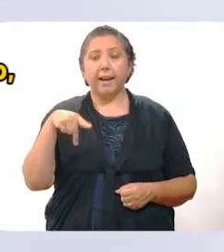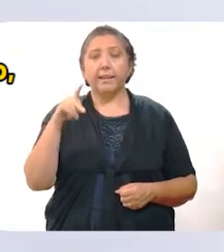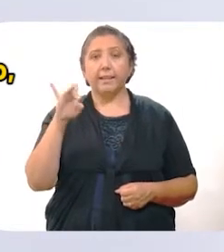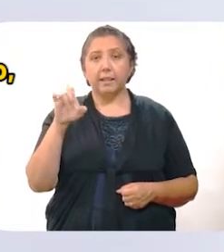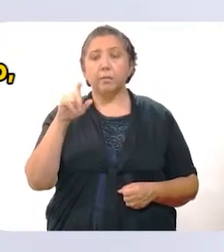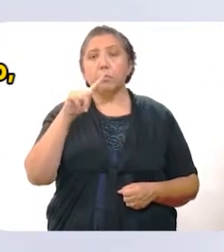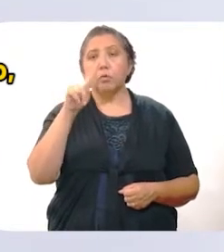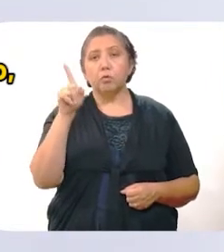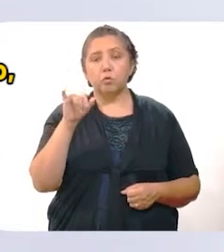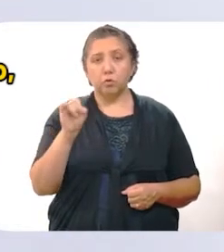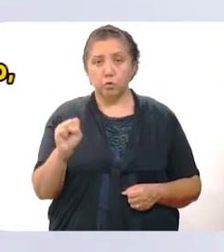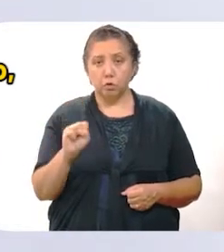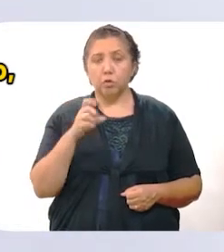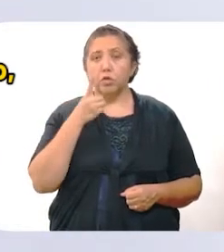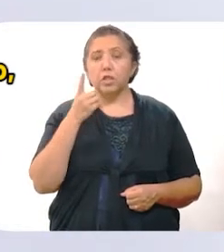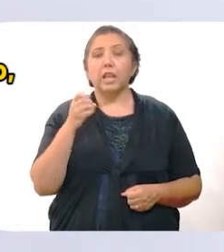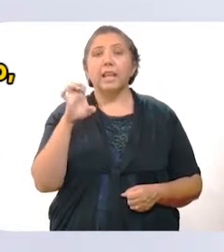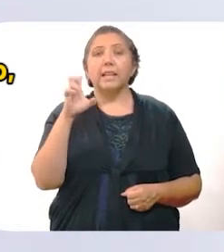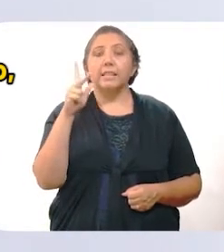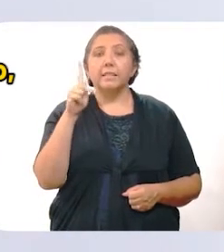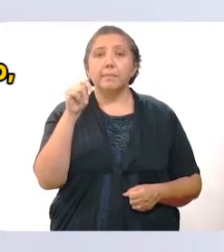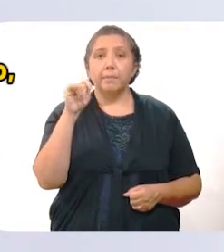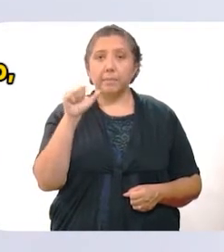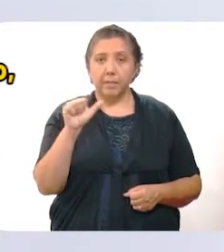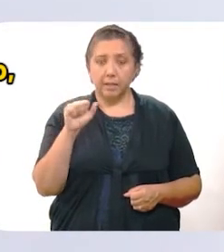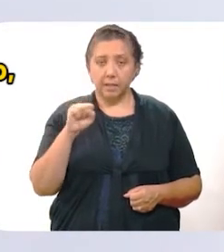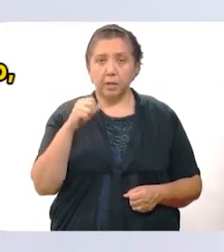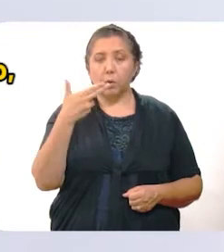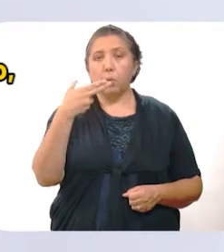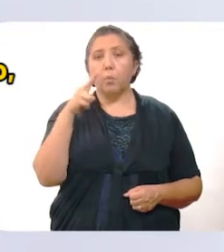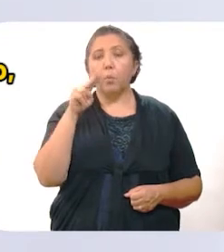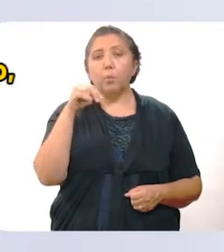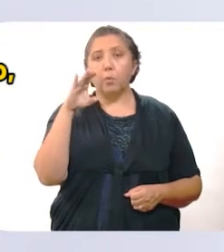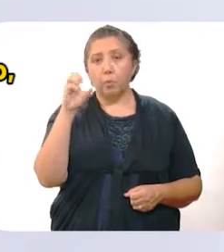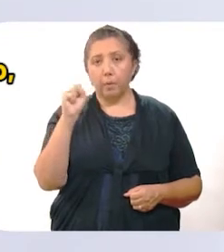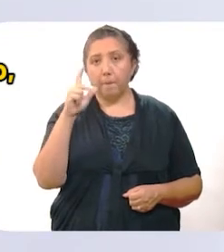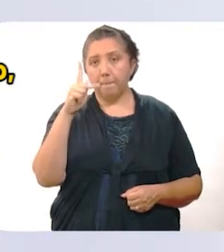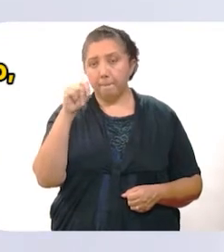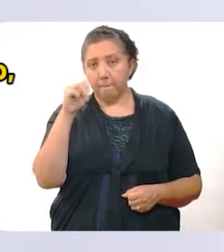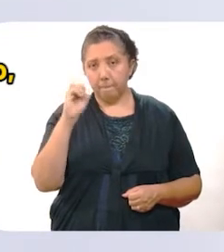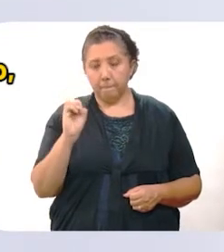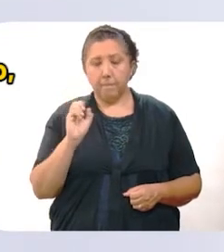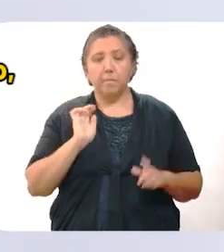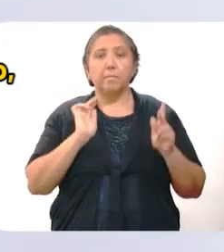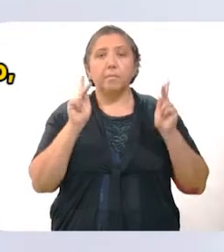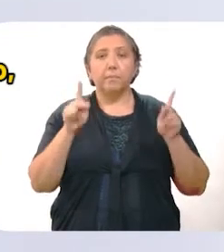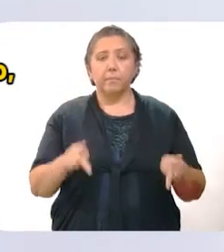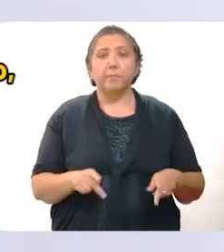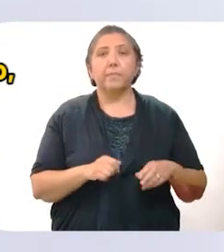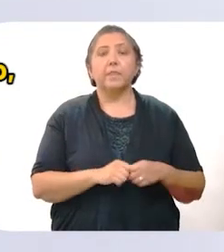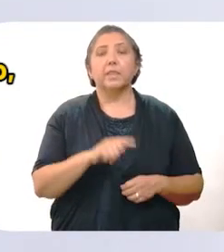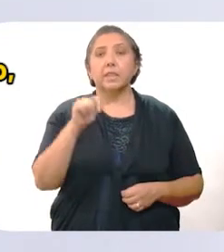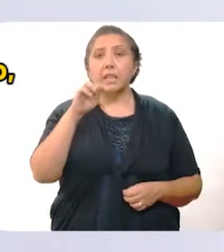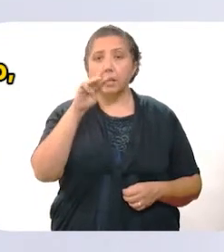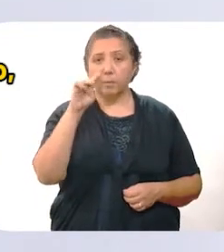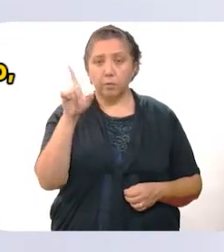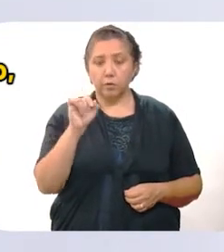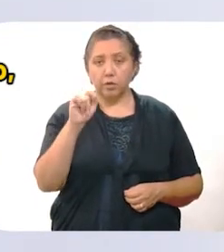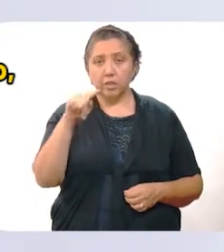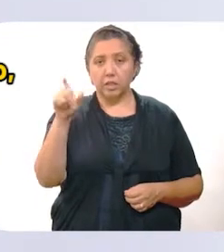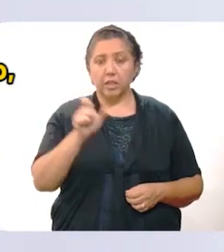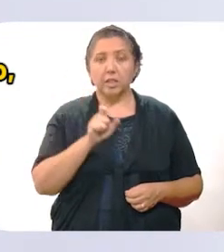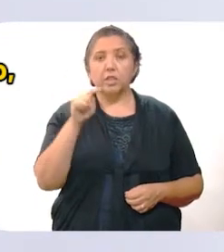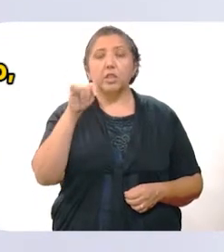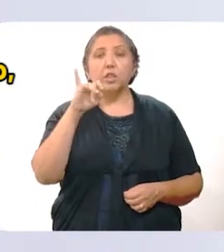Aquil, Butzós, Chichimilá, Espita, Junucmá, Canacín, Peto, Progreso, San Felipe, Temozón,